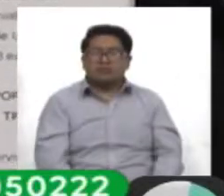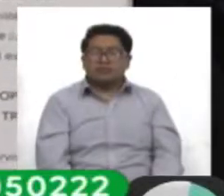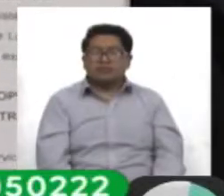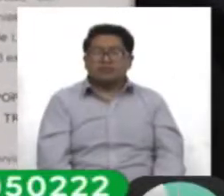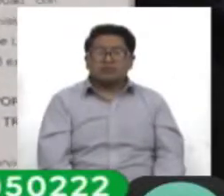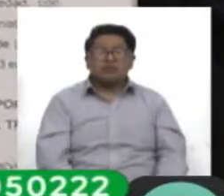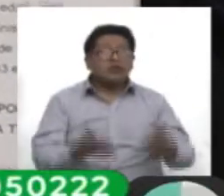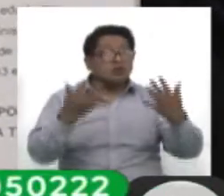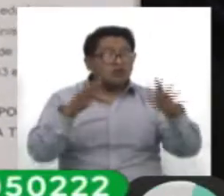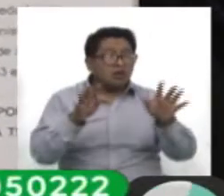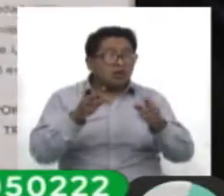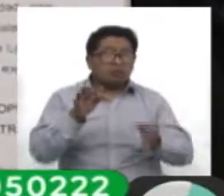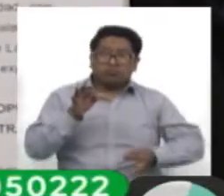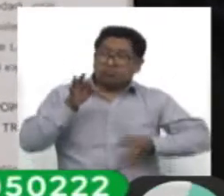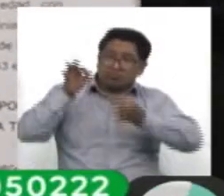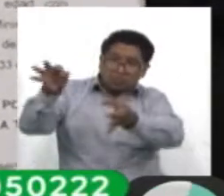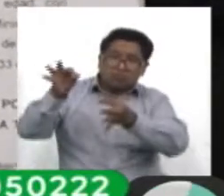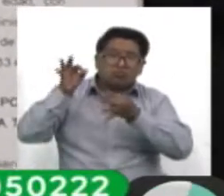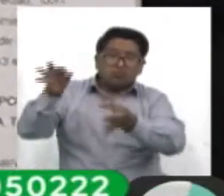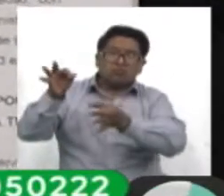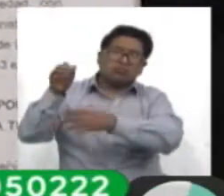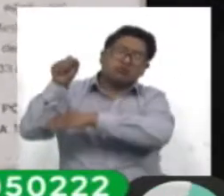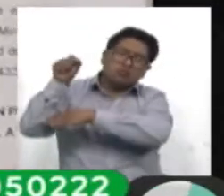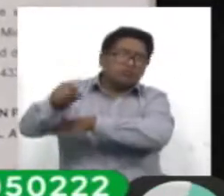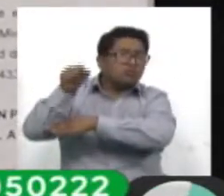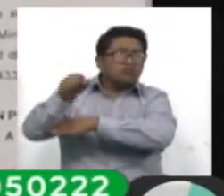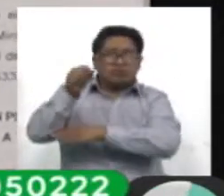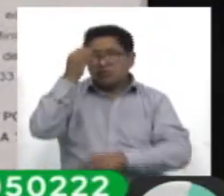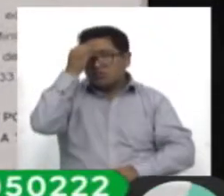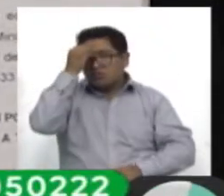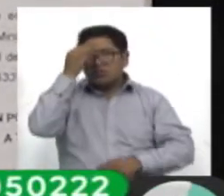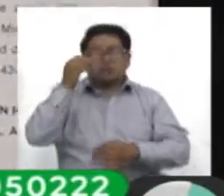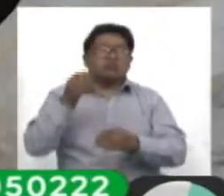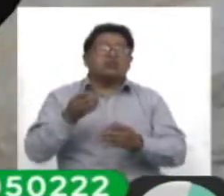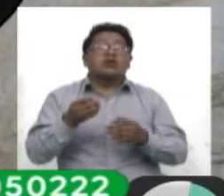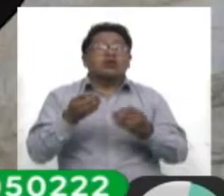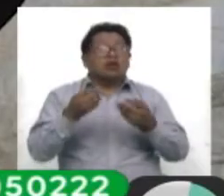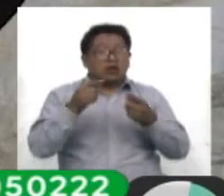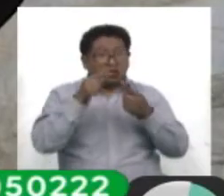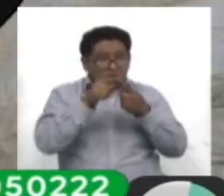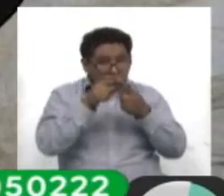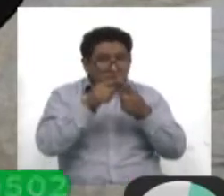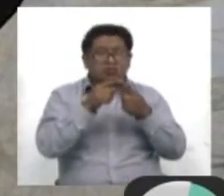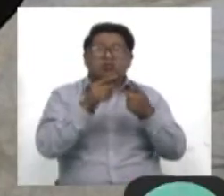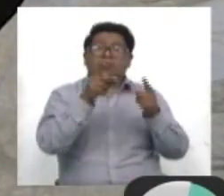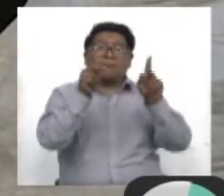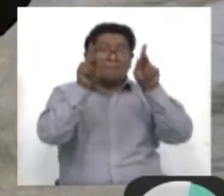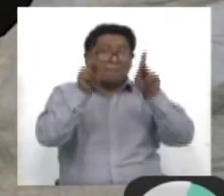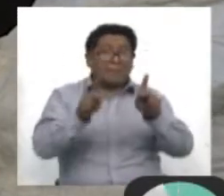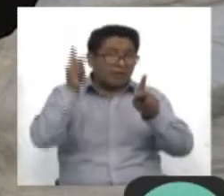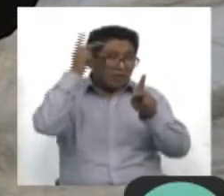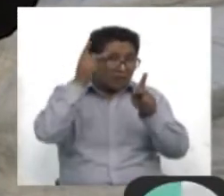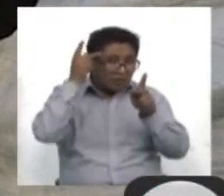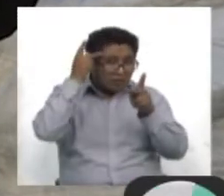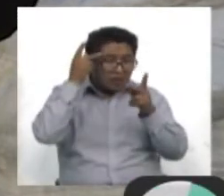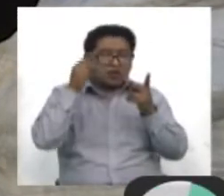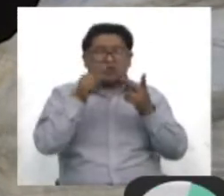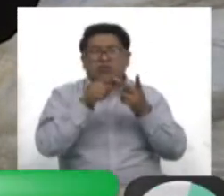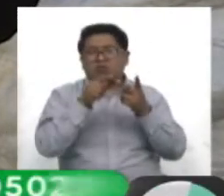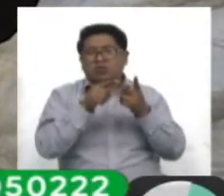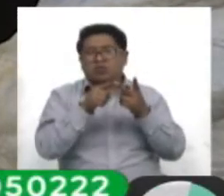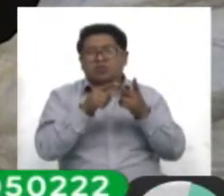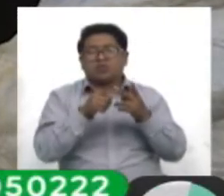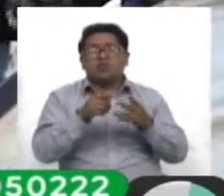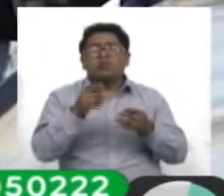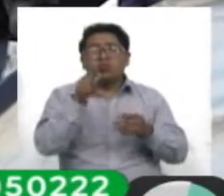dos amparos que son ganados por este sector de los mineros y señalan que son a dos personajes políticos. Hablamos de Carlos Iturralde, de